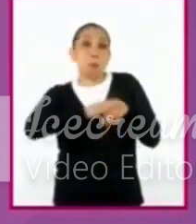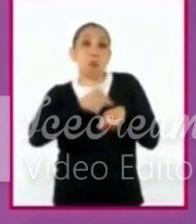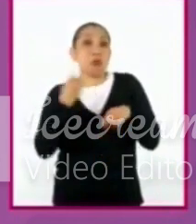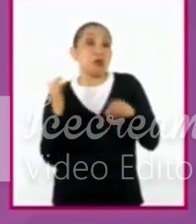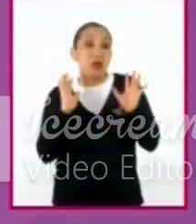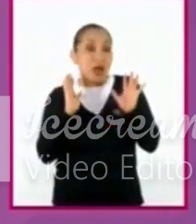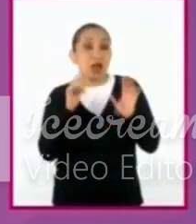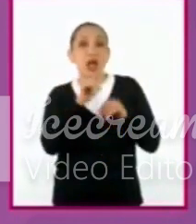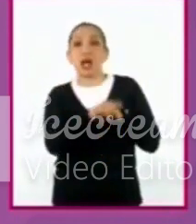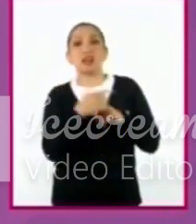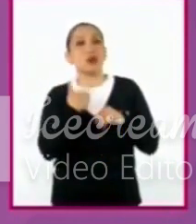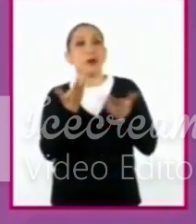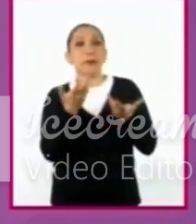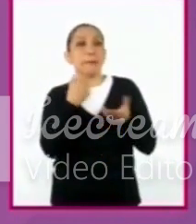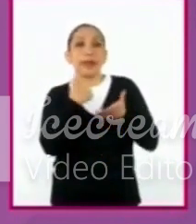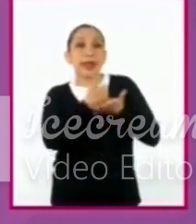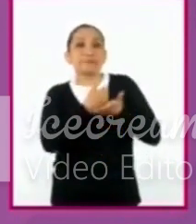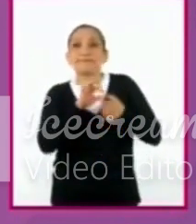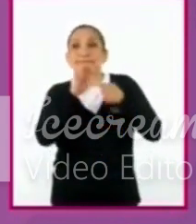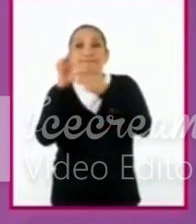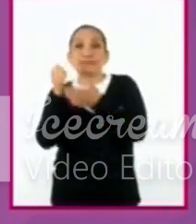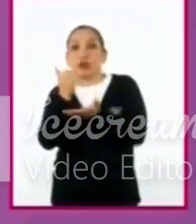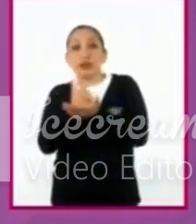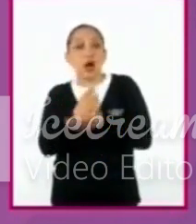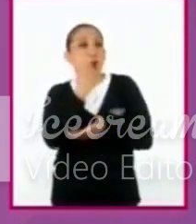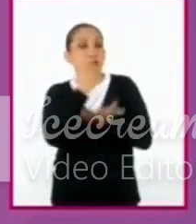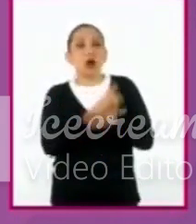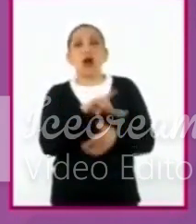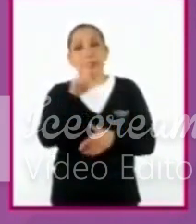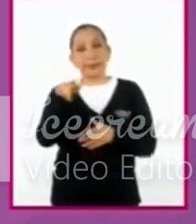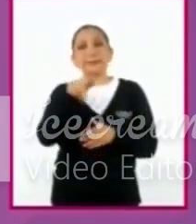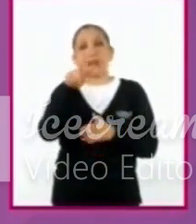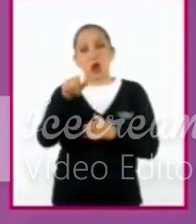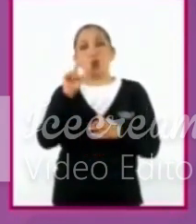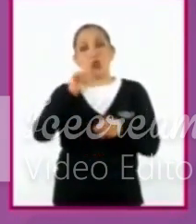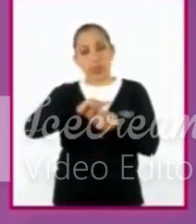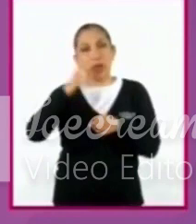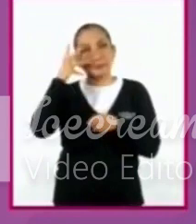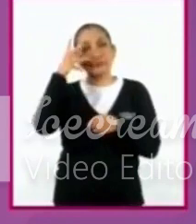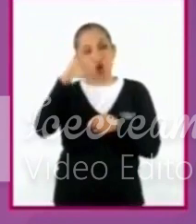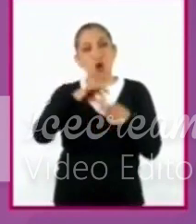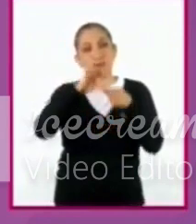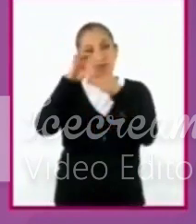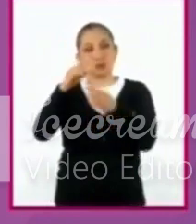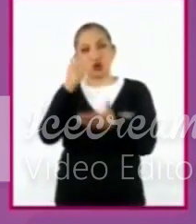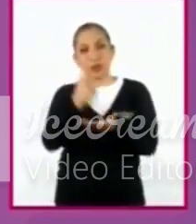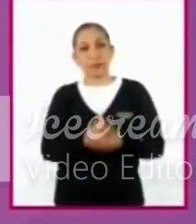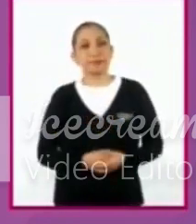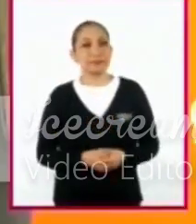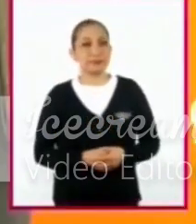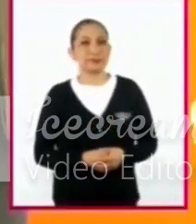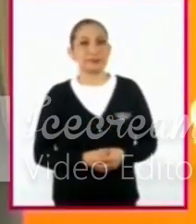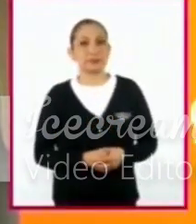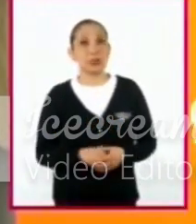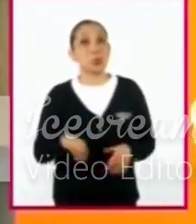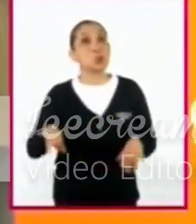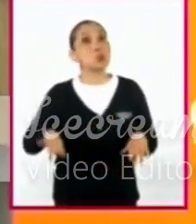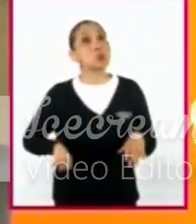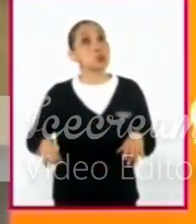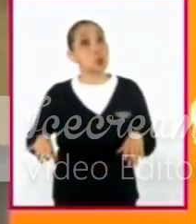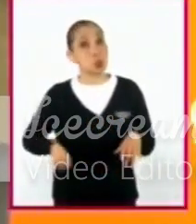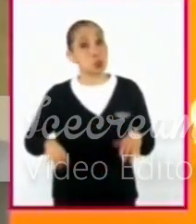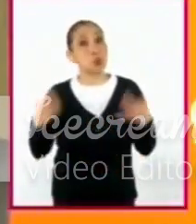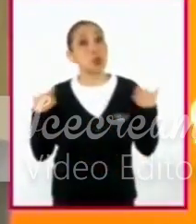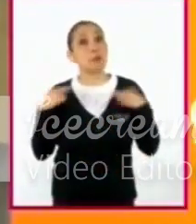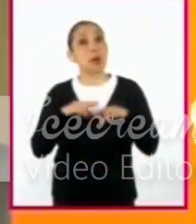motivo, no se resolvía y solo me daba esperanzas de que alguna vez me llevaría. ¡Qué interesante,